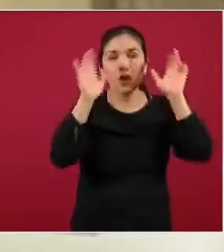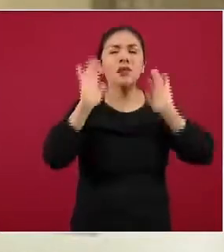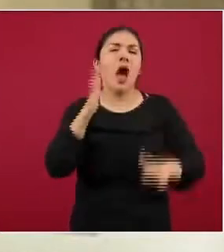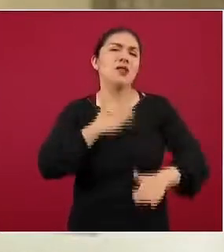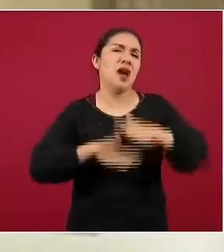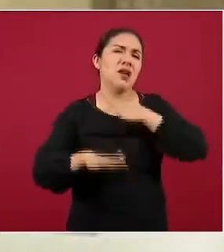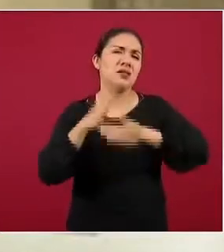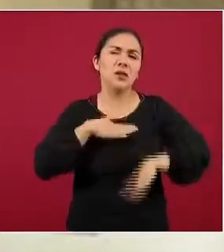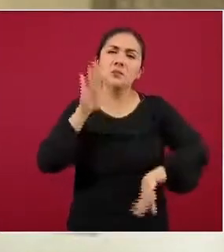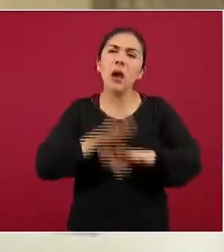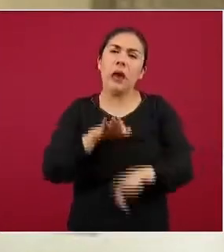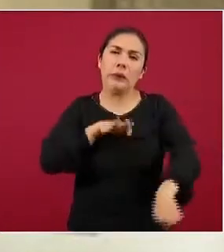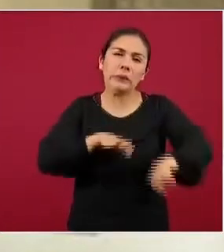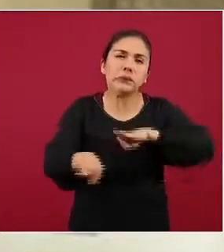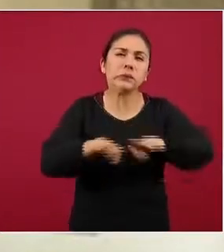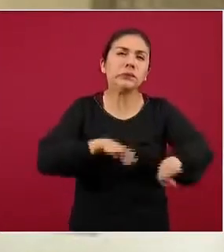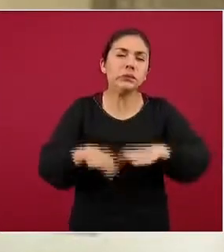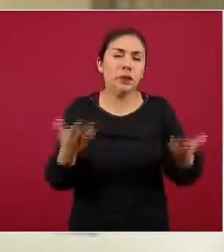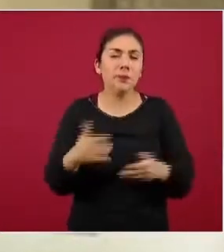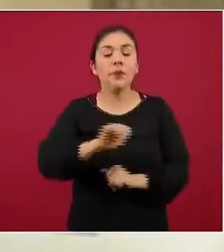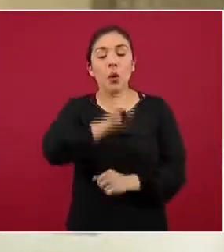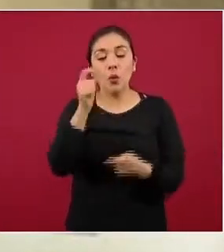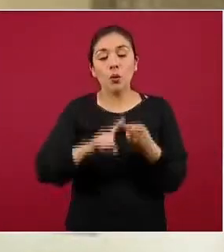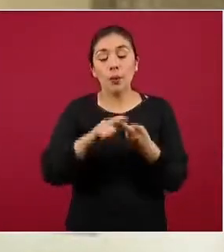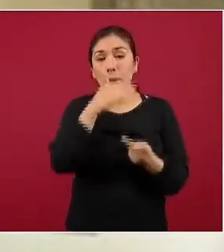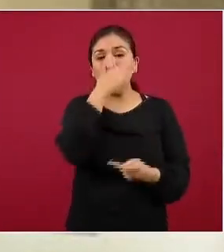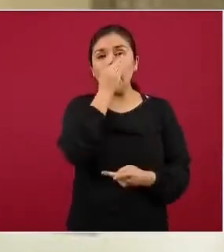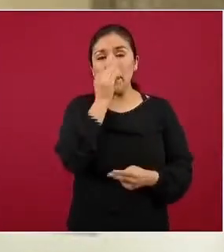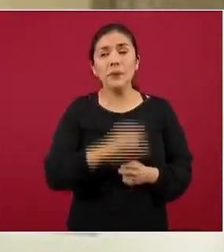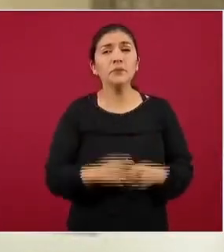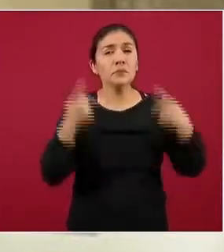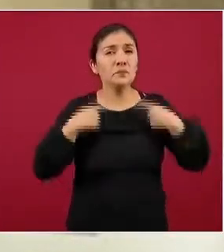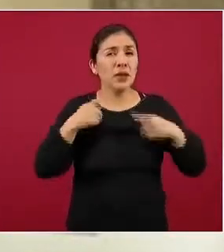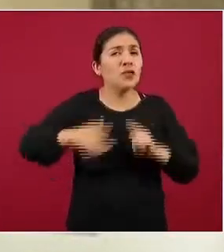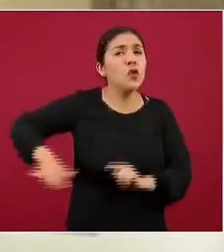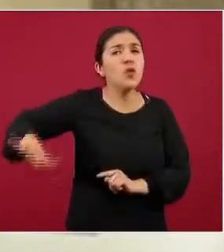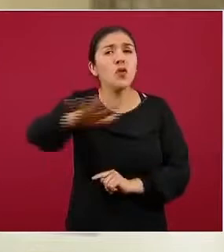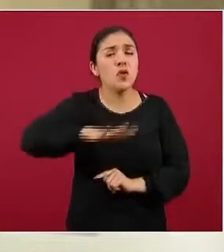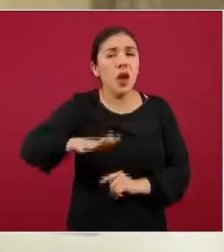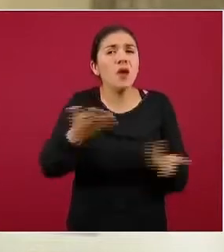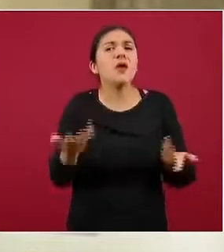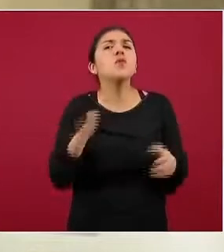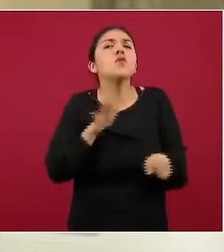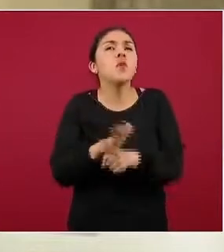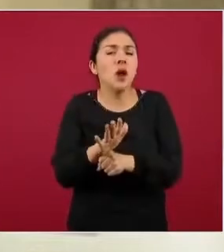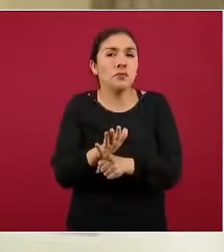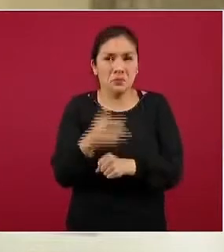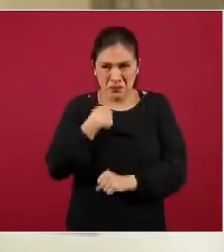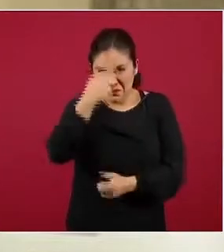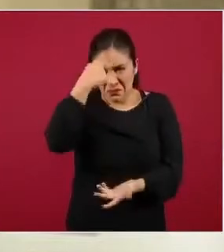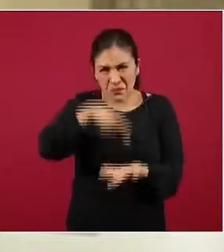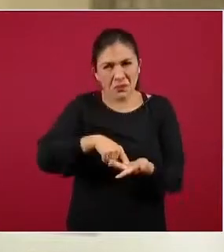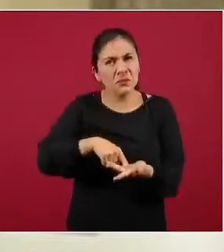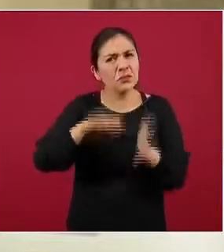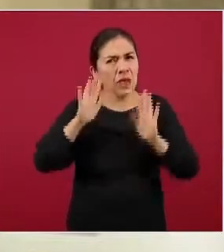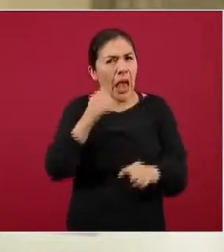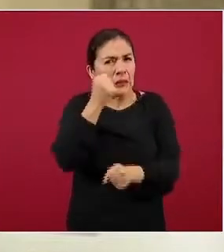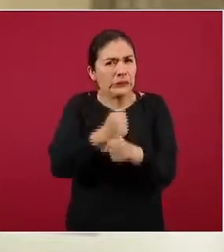cansados, están agotados? Y por otro lado, para la población, yo creo que hubo un gran ejercicio